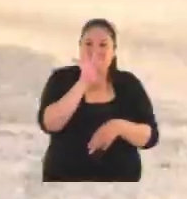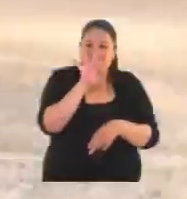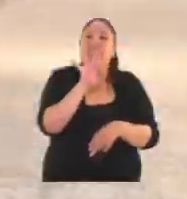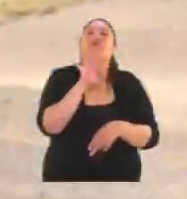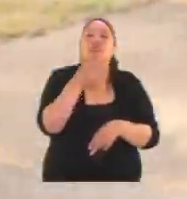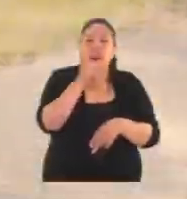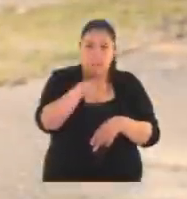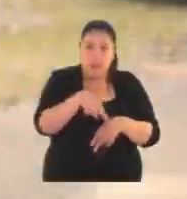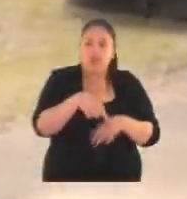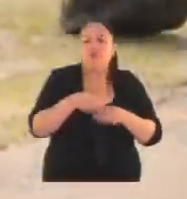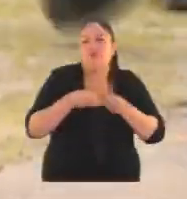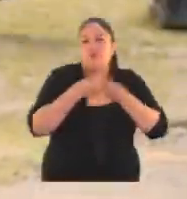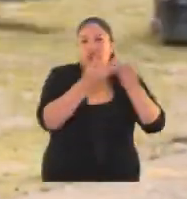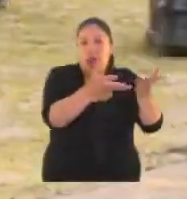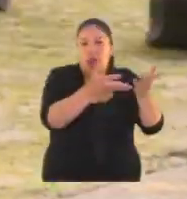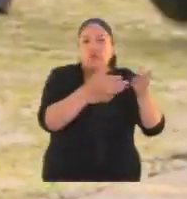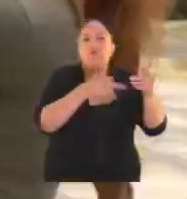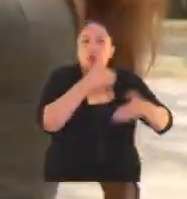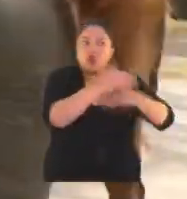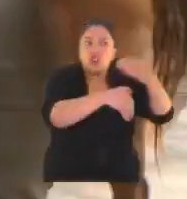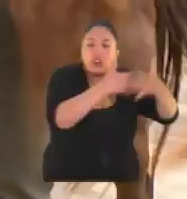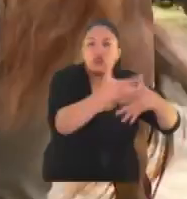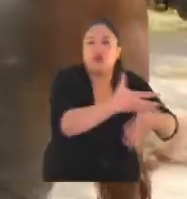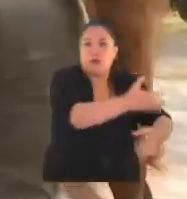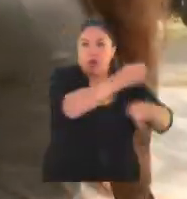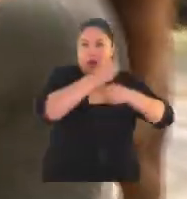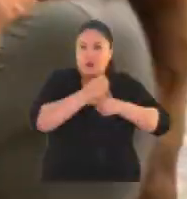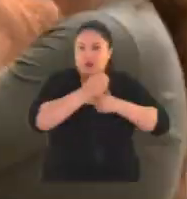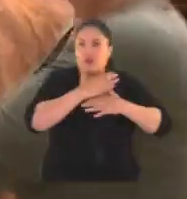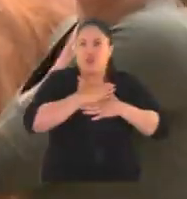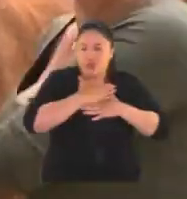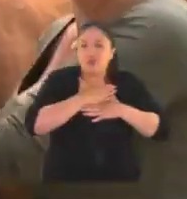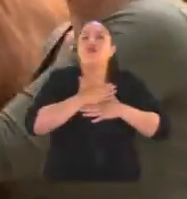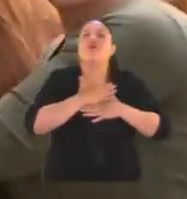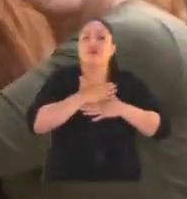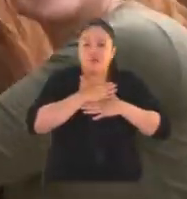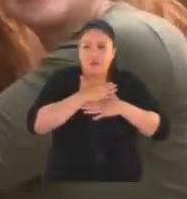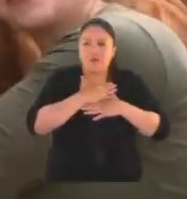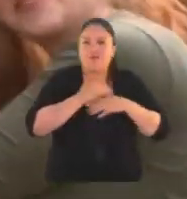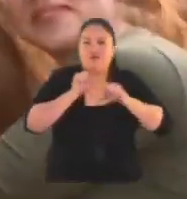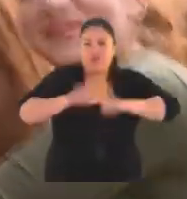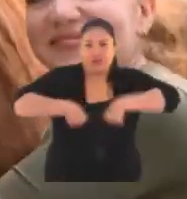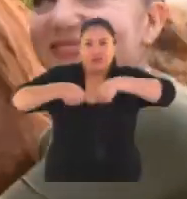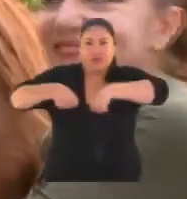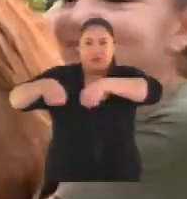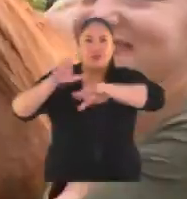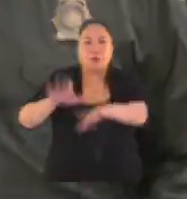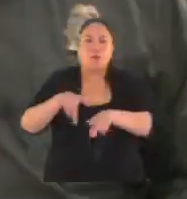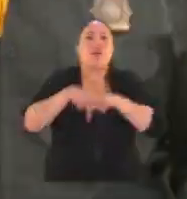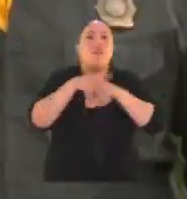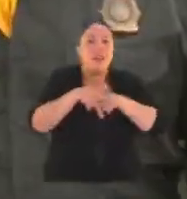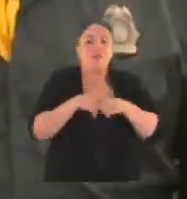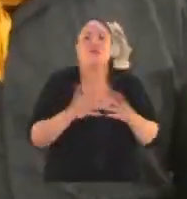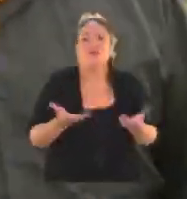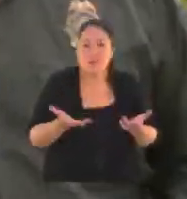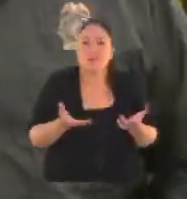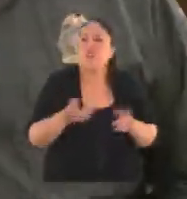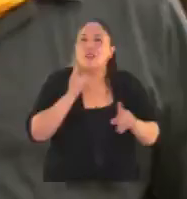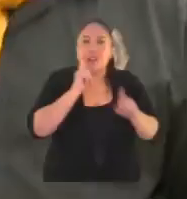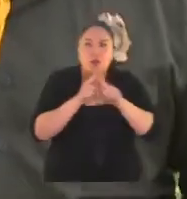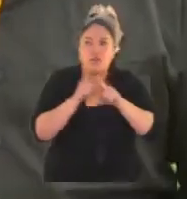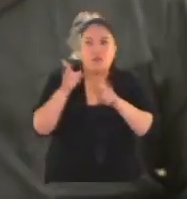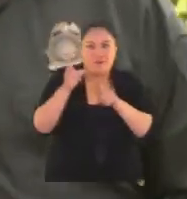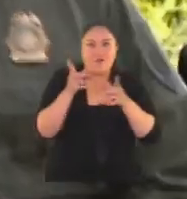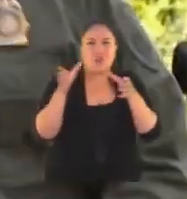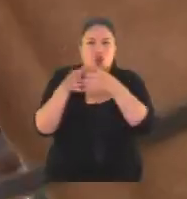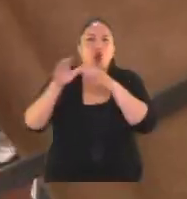adopción. A partir de ahora dejan atrás la silla, la cincha y los estribos del grupo de carabineros para acompañar a los estudiantes de un